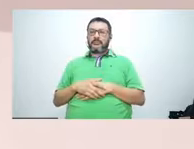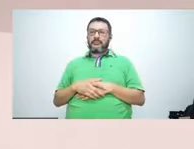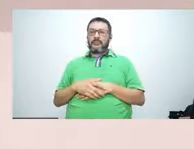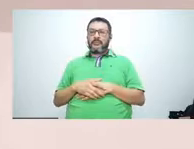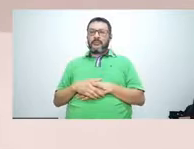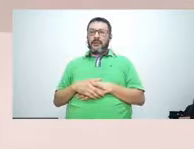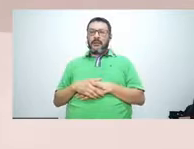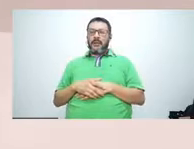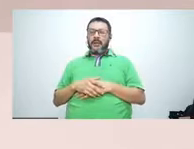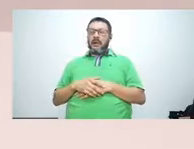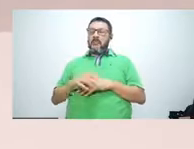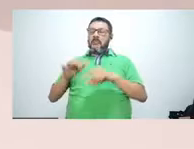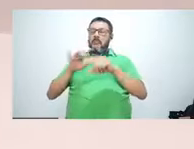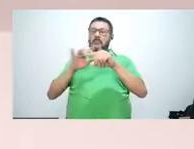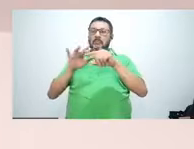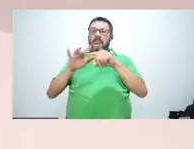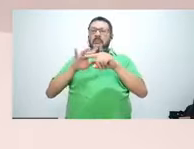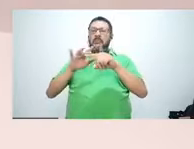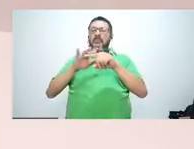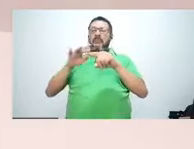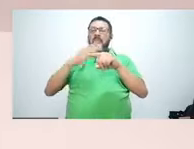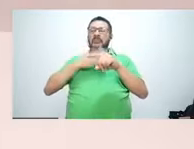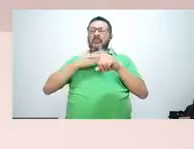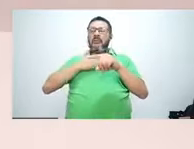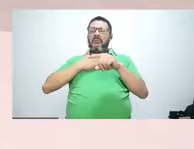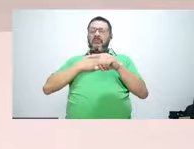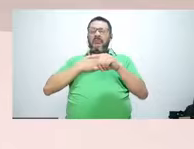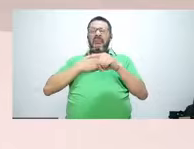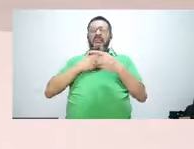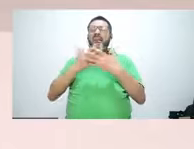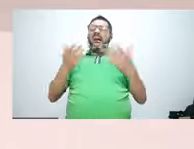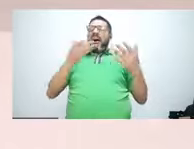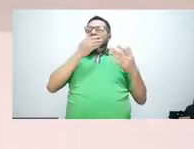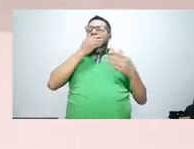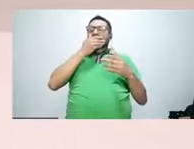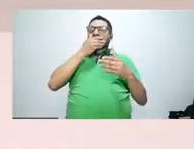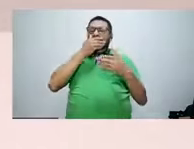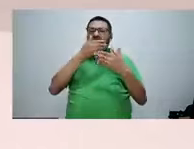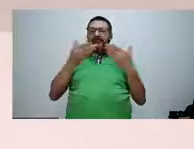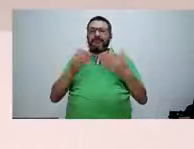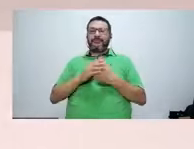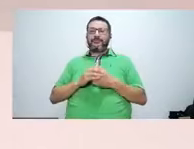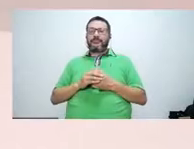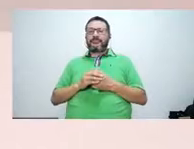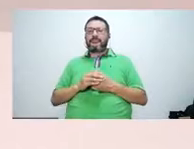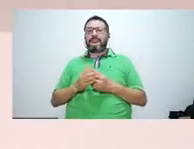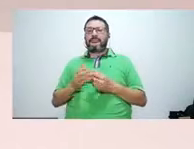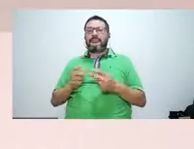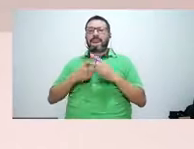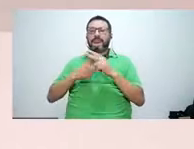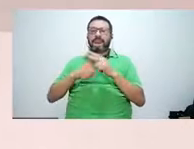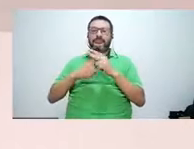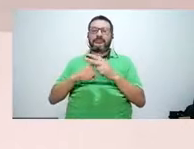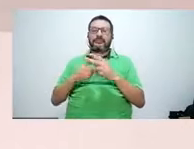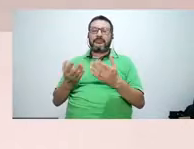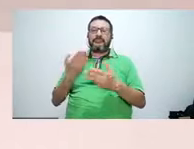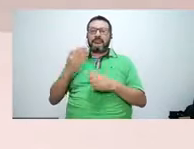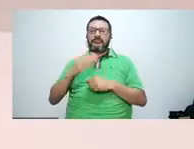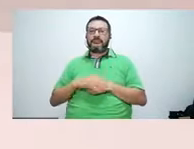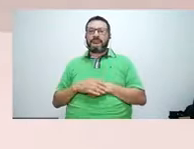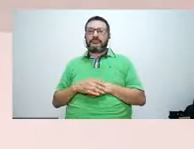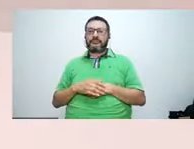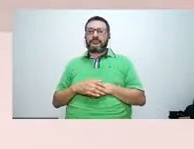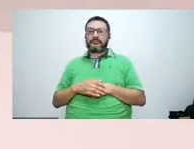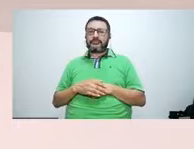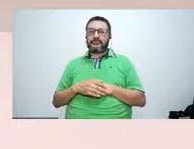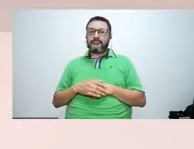estoy estudiando para aplicarlo en mí y poder usarlo como una herramienta que me favorezca en mi deporte. Entonces sí